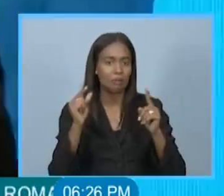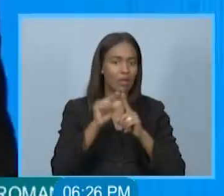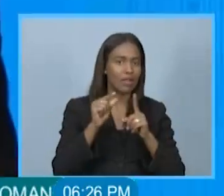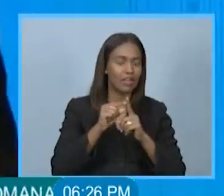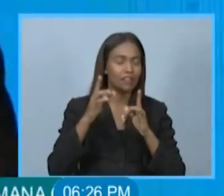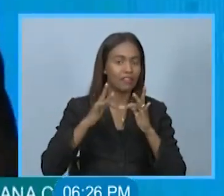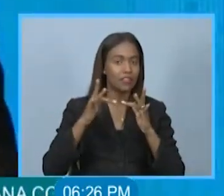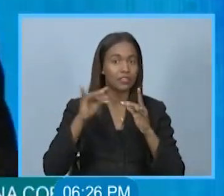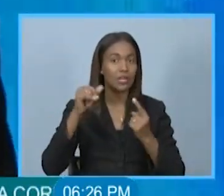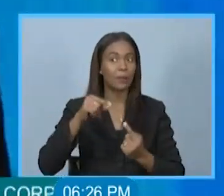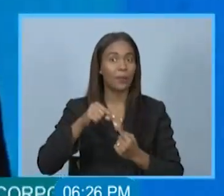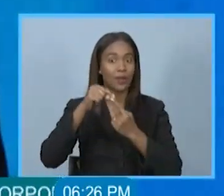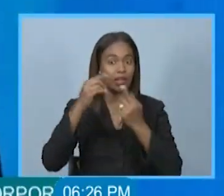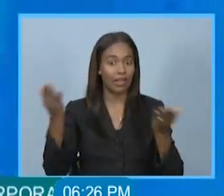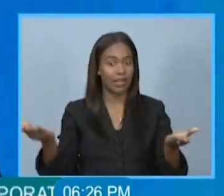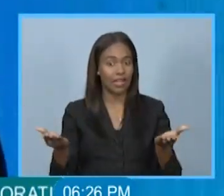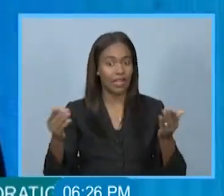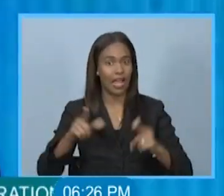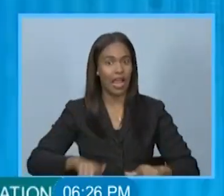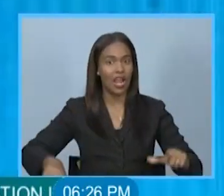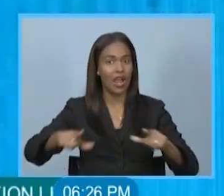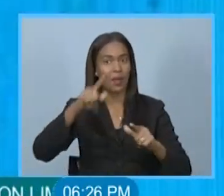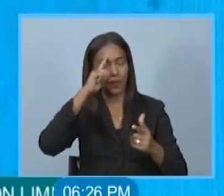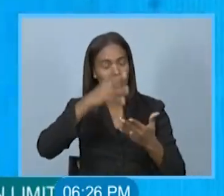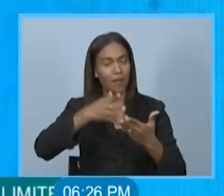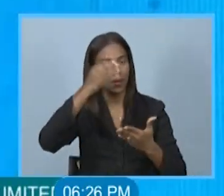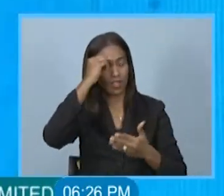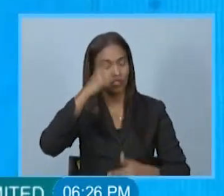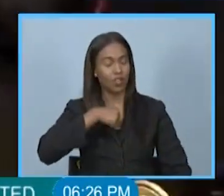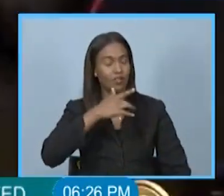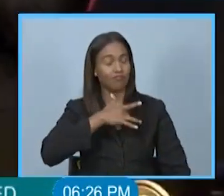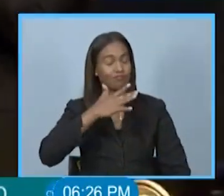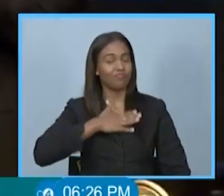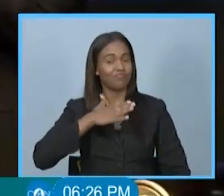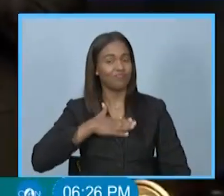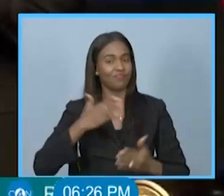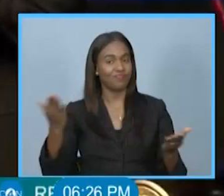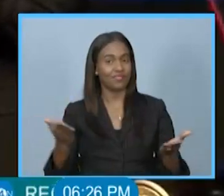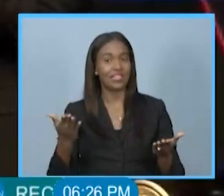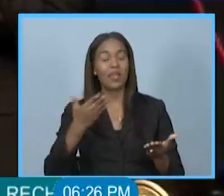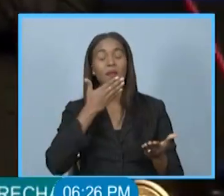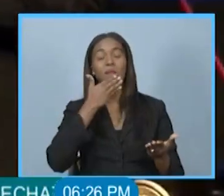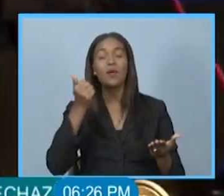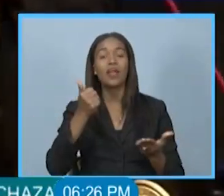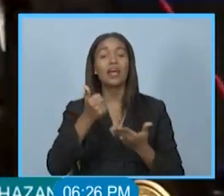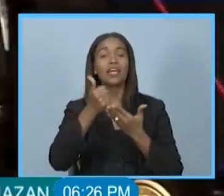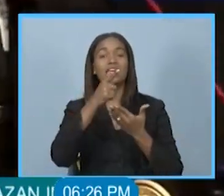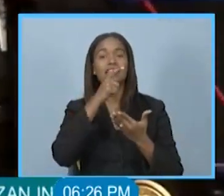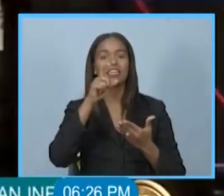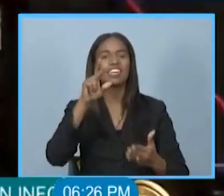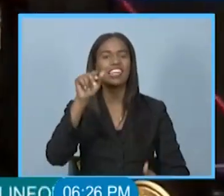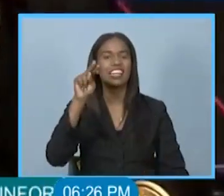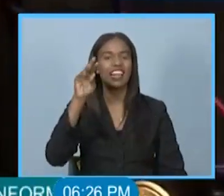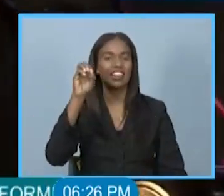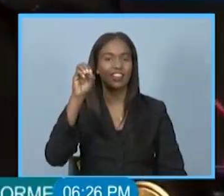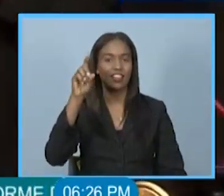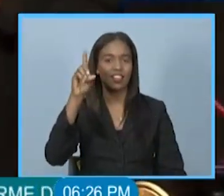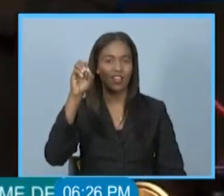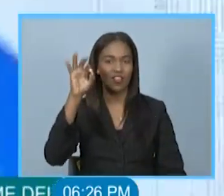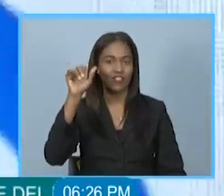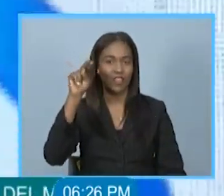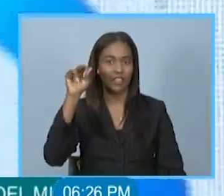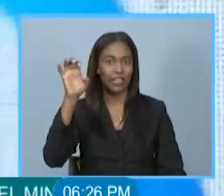palabrita y principalmente este espacio es para aprender Así que yo estoy muy feliz de estar aquí el mejor que te puede ayudar anda por ahí reinaldo Infante